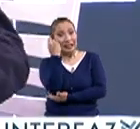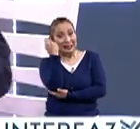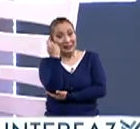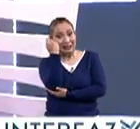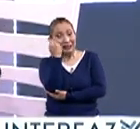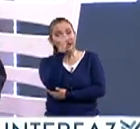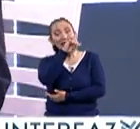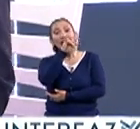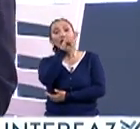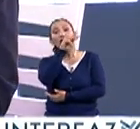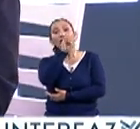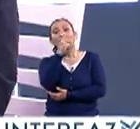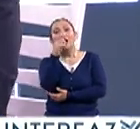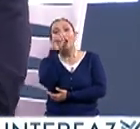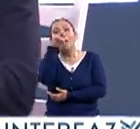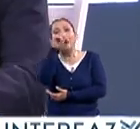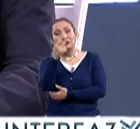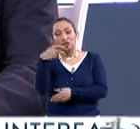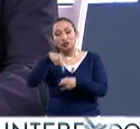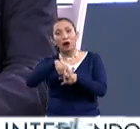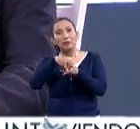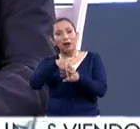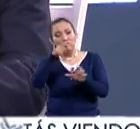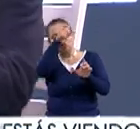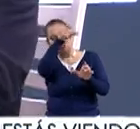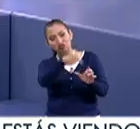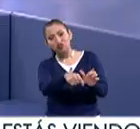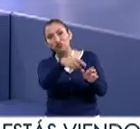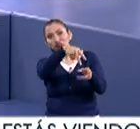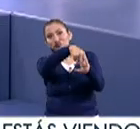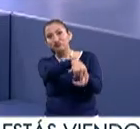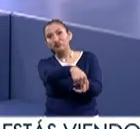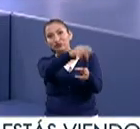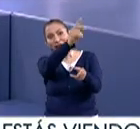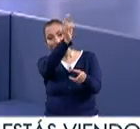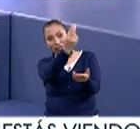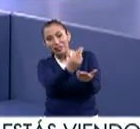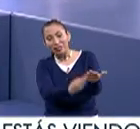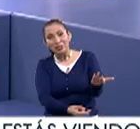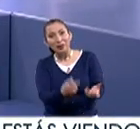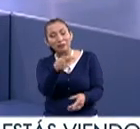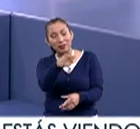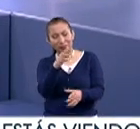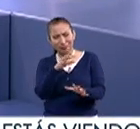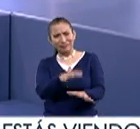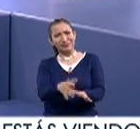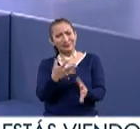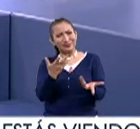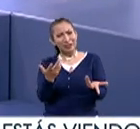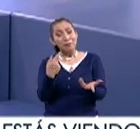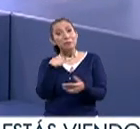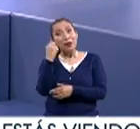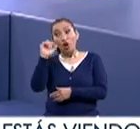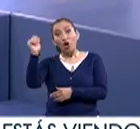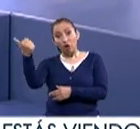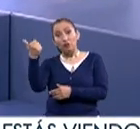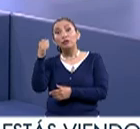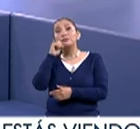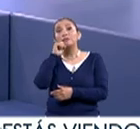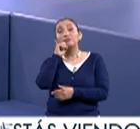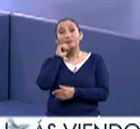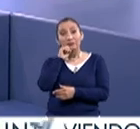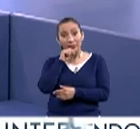caballo. Fíjate, increíble ese dato que acabas de dar. No, es que Riquísimo ese dato tú que dices, acabas de dar. bueno, esa es nuestra, sí, pero el otro estaba viendo